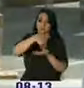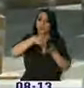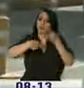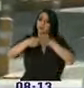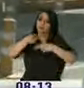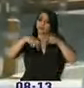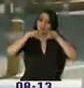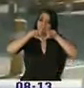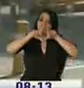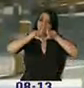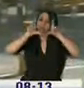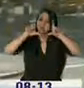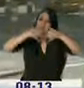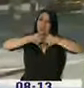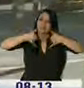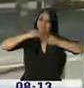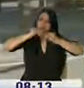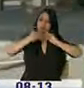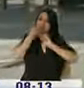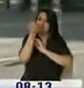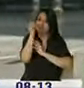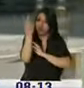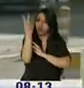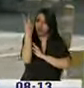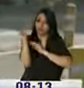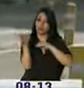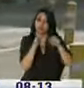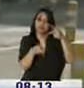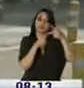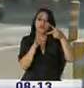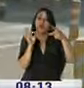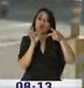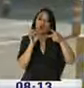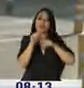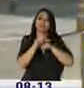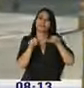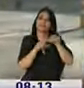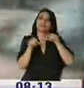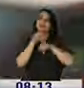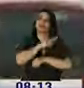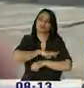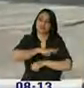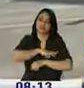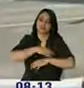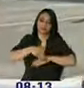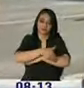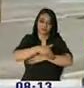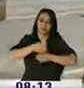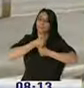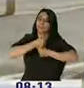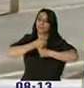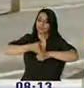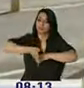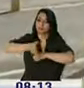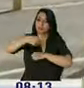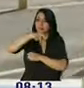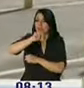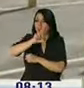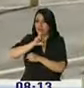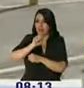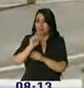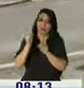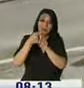y en el Administración Zonal Eugenio Espejo, Amazonas y Pereira. Pueden adquirirlo llenando